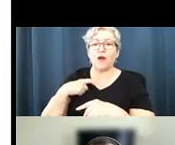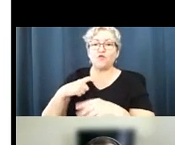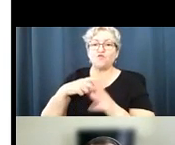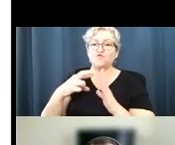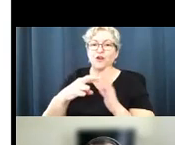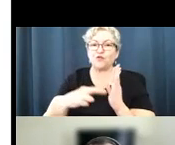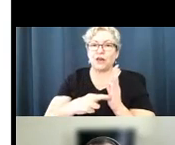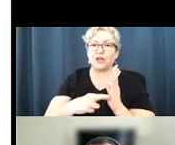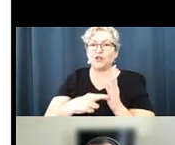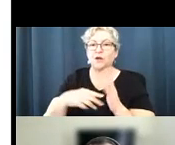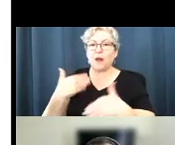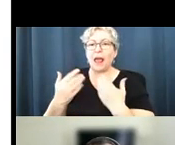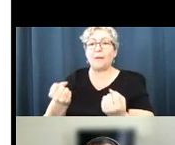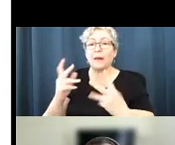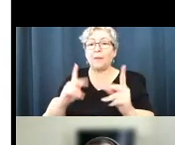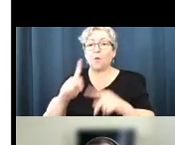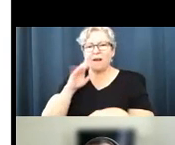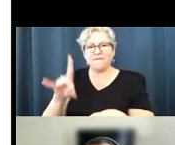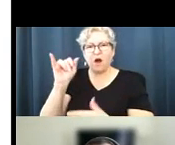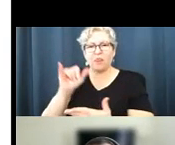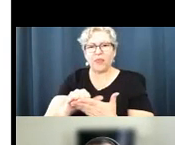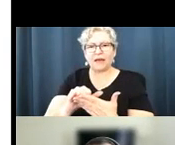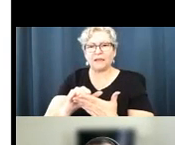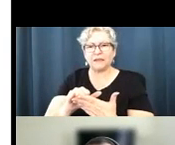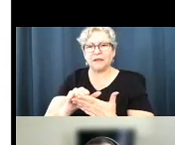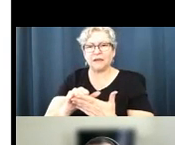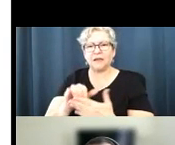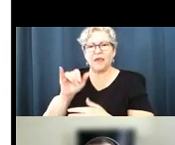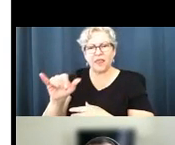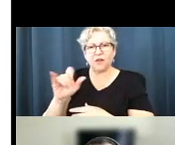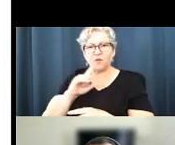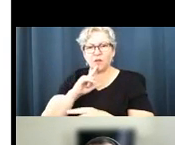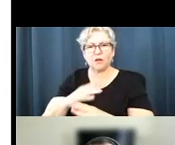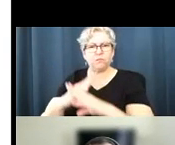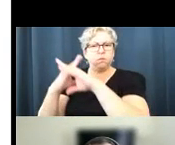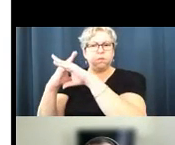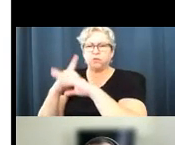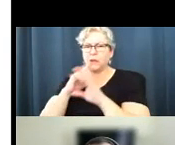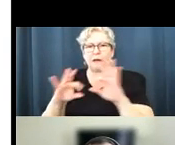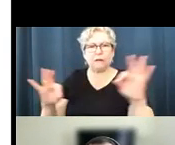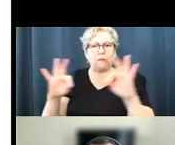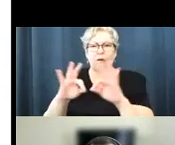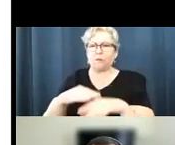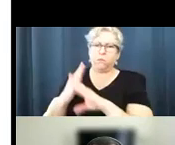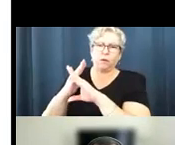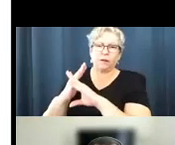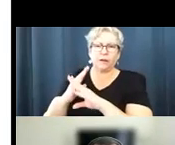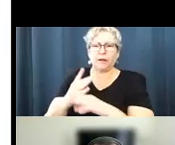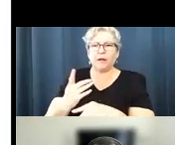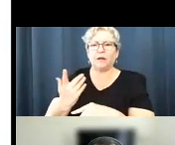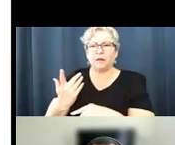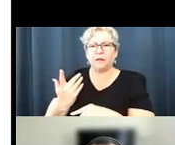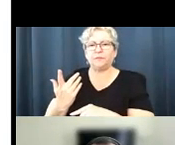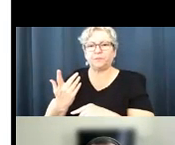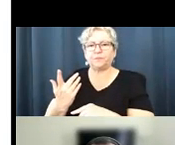registrarse. Usted no sabe cuántas veces nos hemos encontrado con eso. Y eso es un impedimento